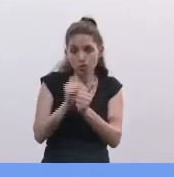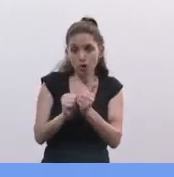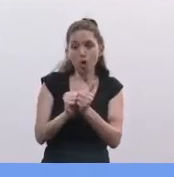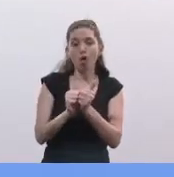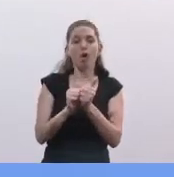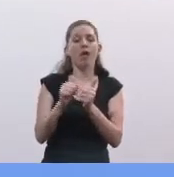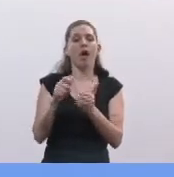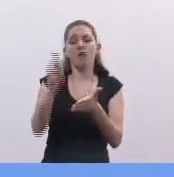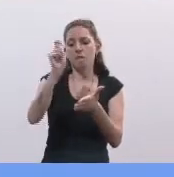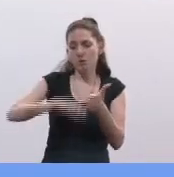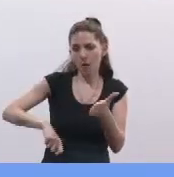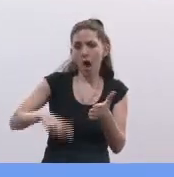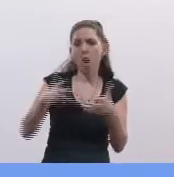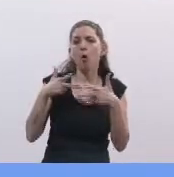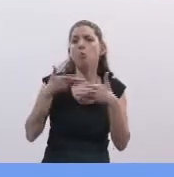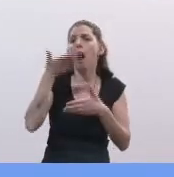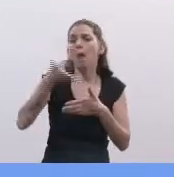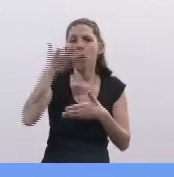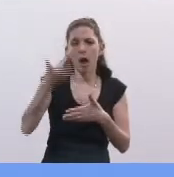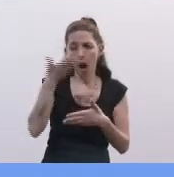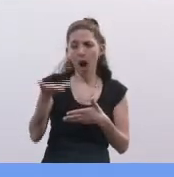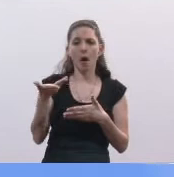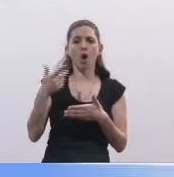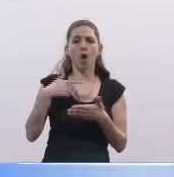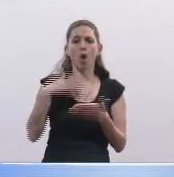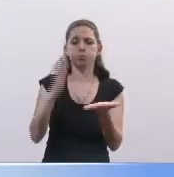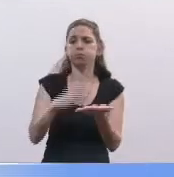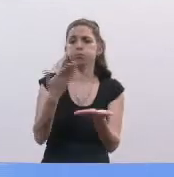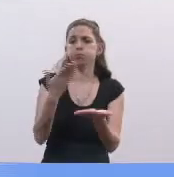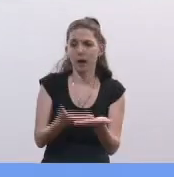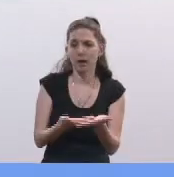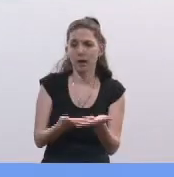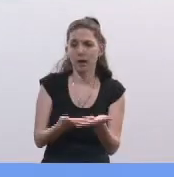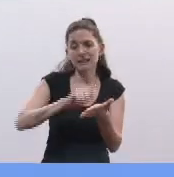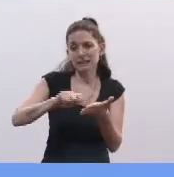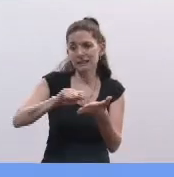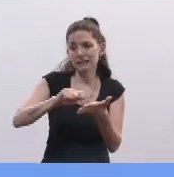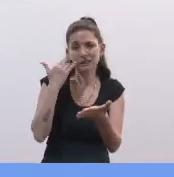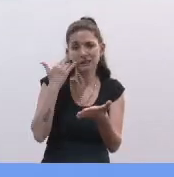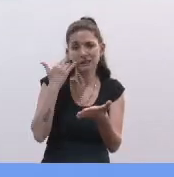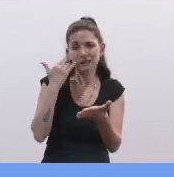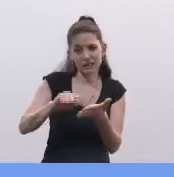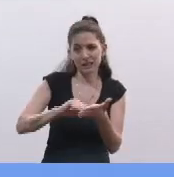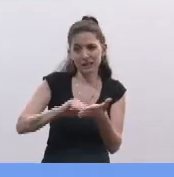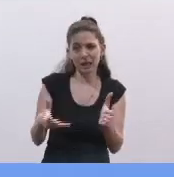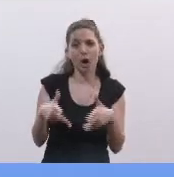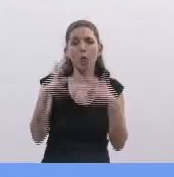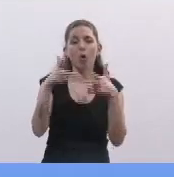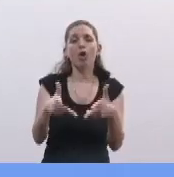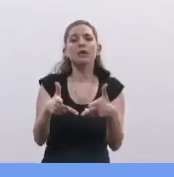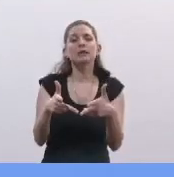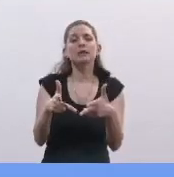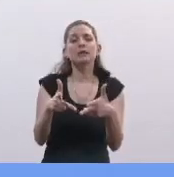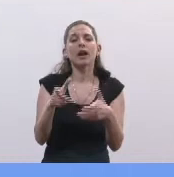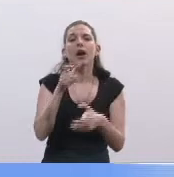de lo que firmamos, de lo que decimos, de lo que planteamos, está escrita. Como dice el